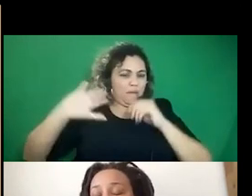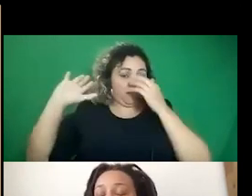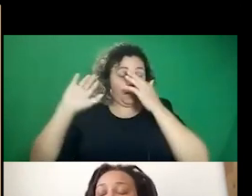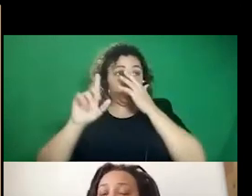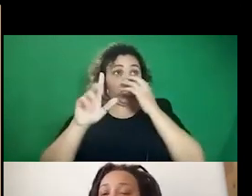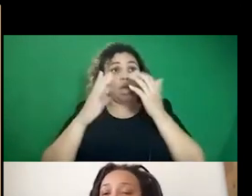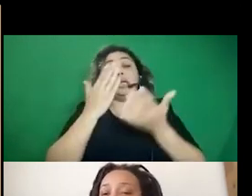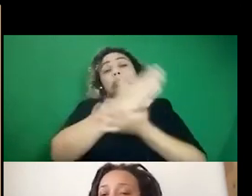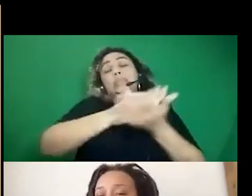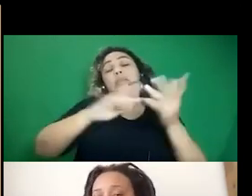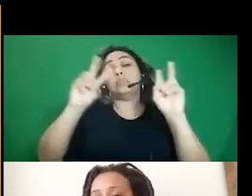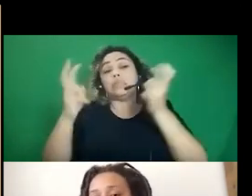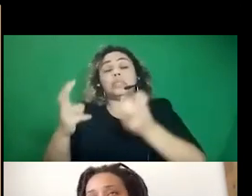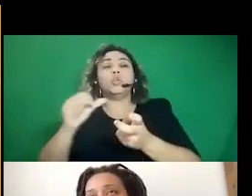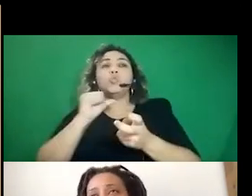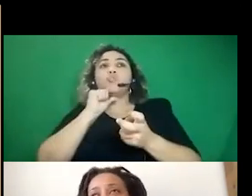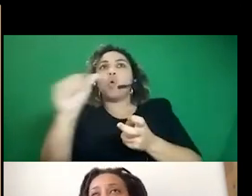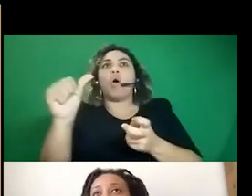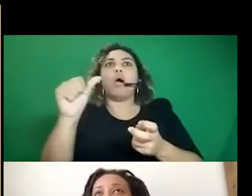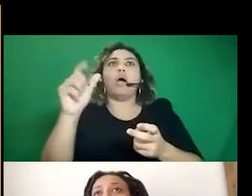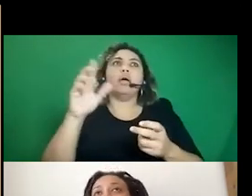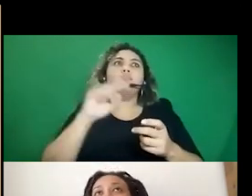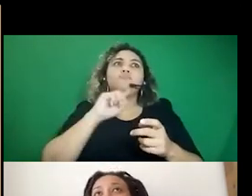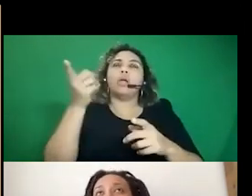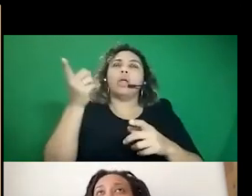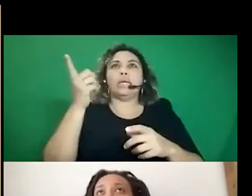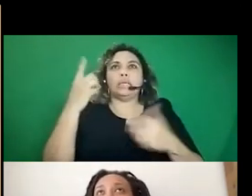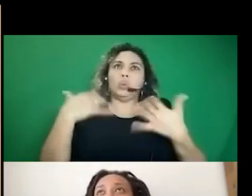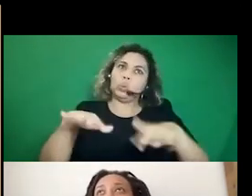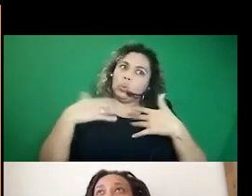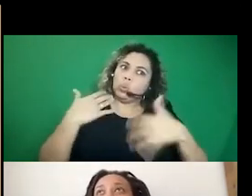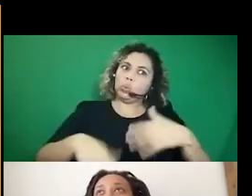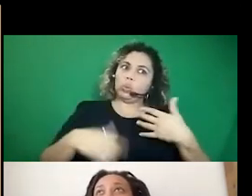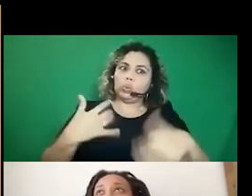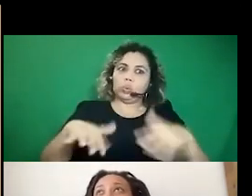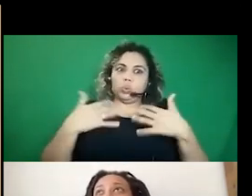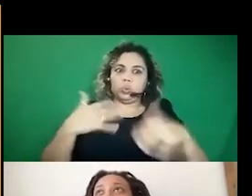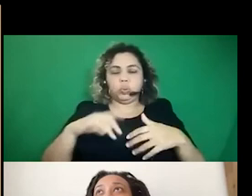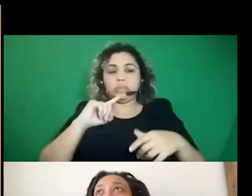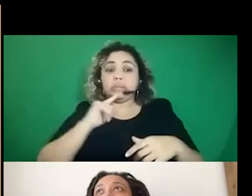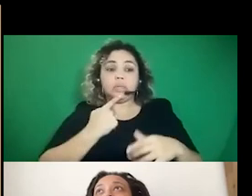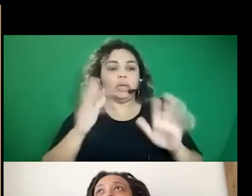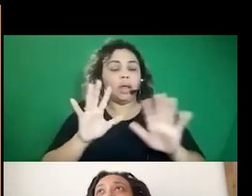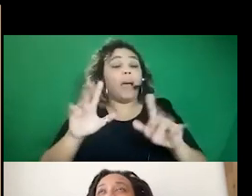a veces la cuestión no es de alto riesgo